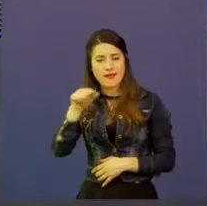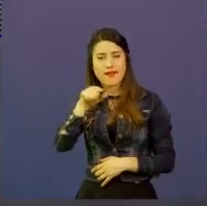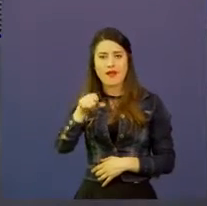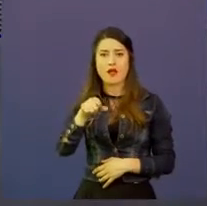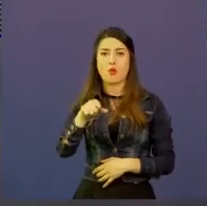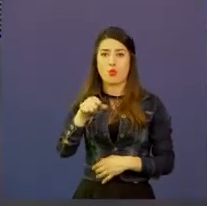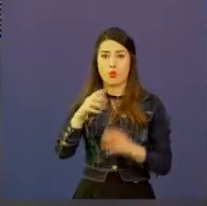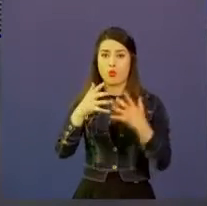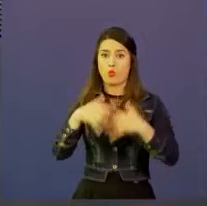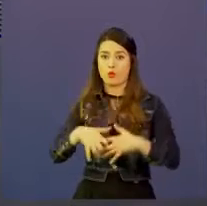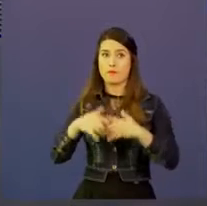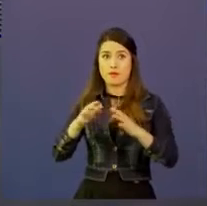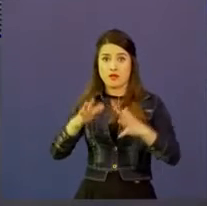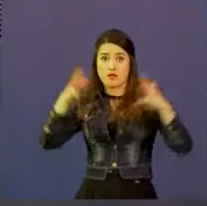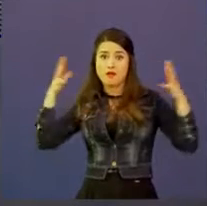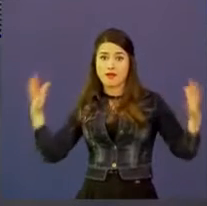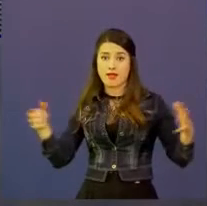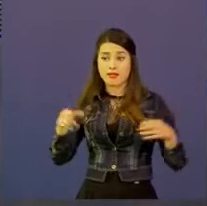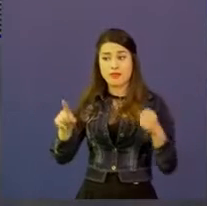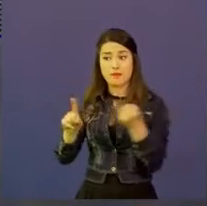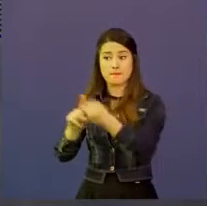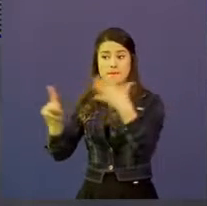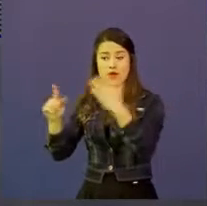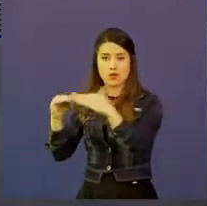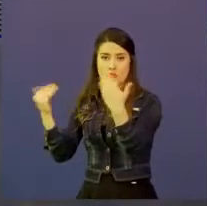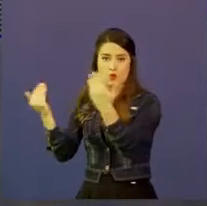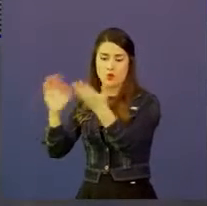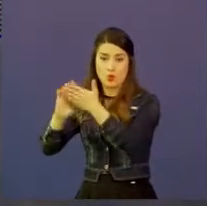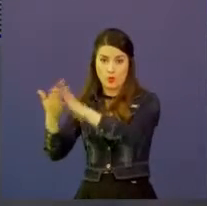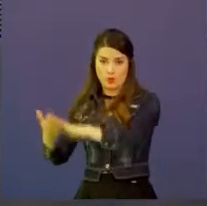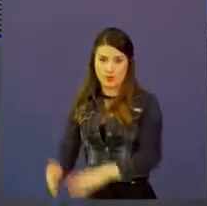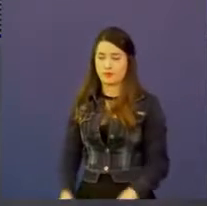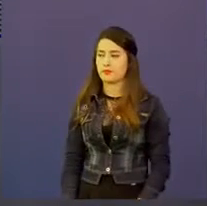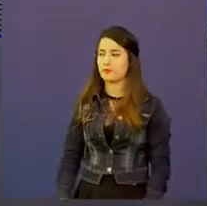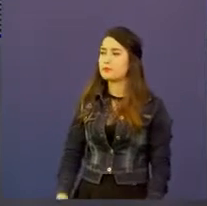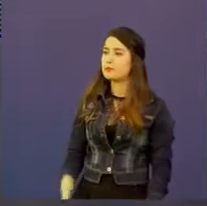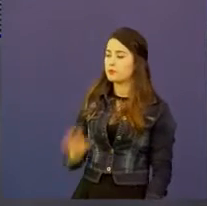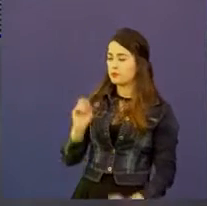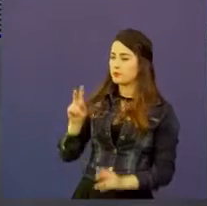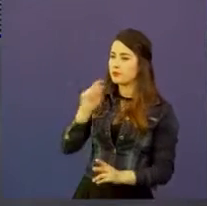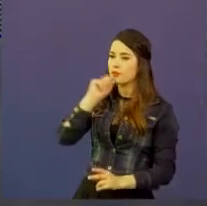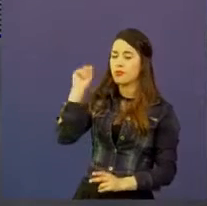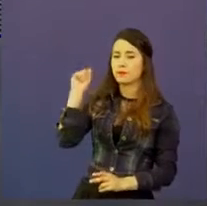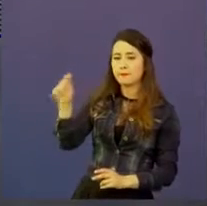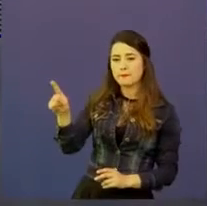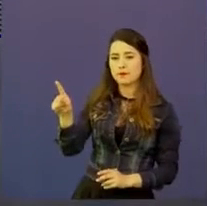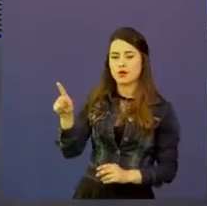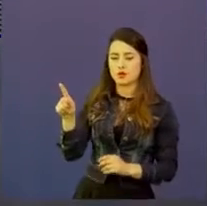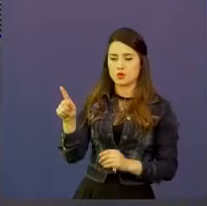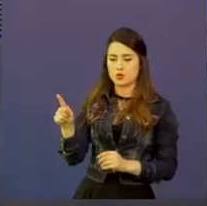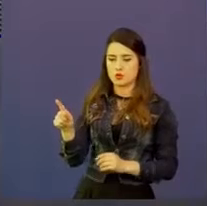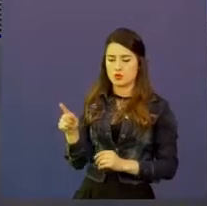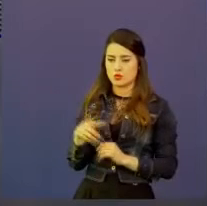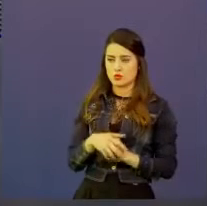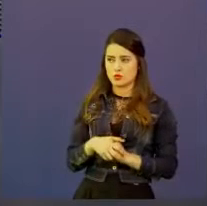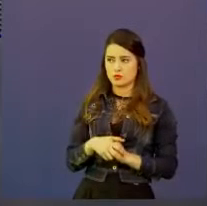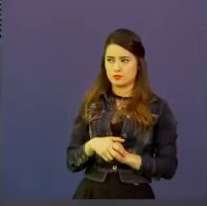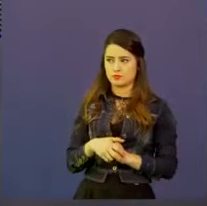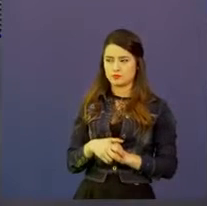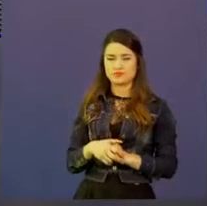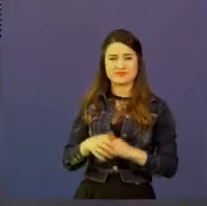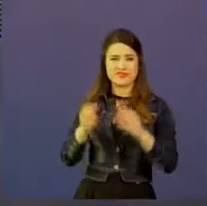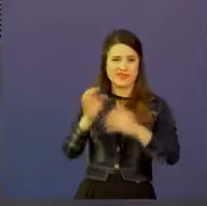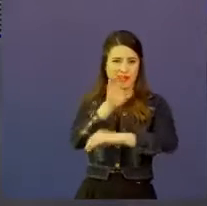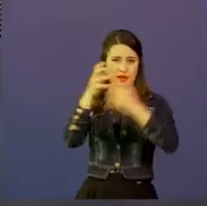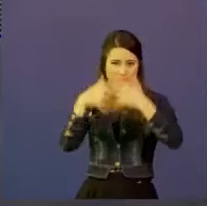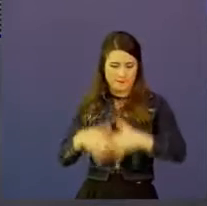para la comunidad. Bueno, y a mí me gustaría de pronto, María Fernanda, que nos contaras cuál es la apuesta o por qué la apuesta a computadores para educar